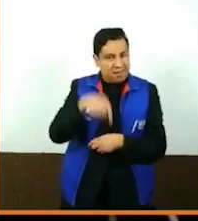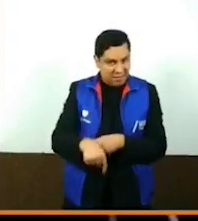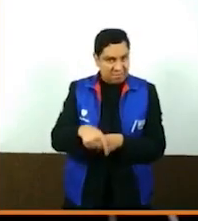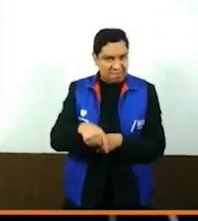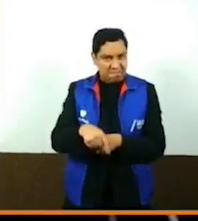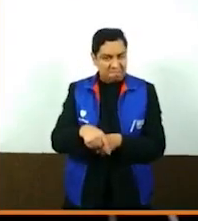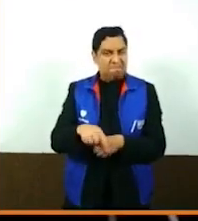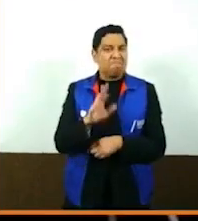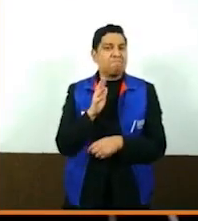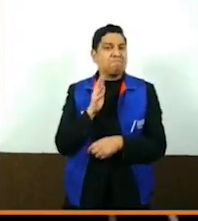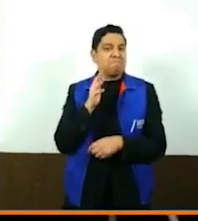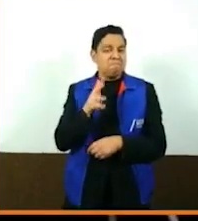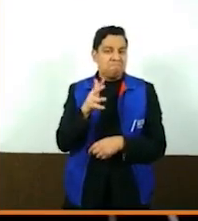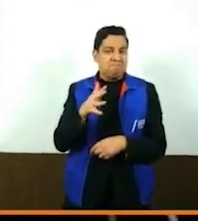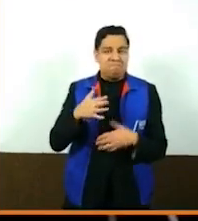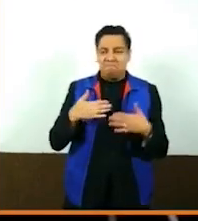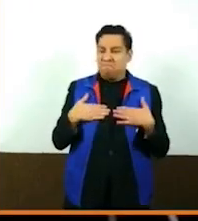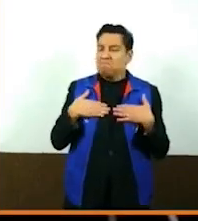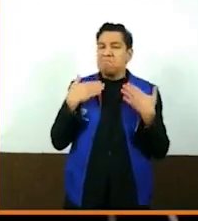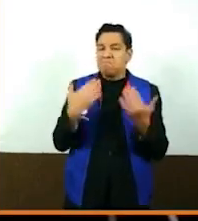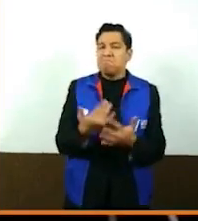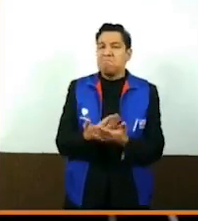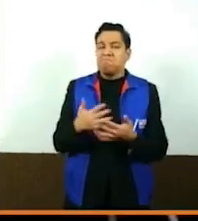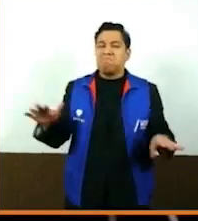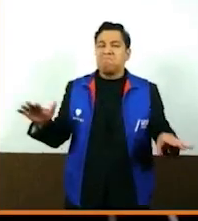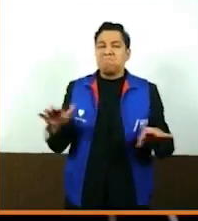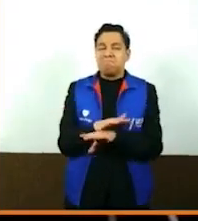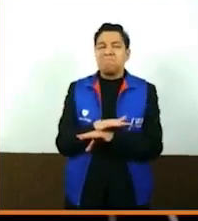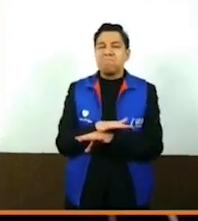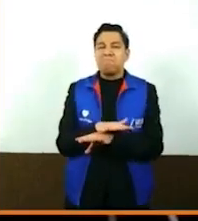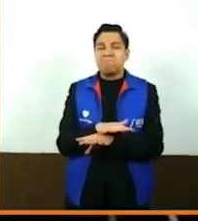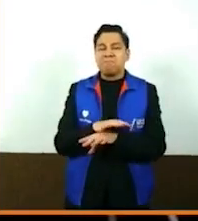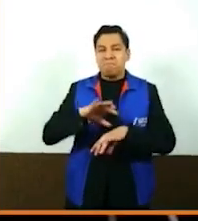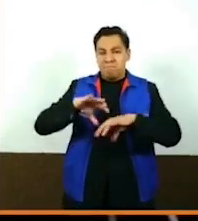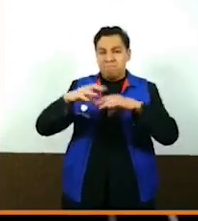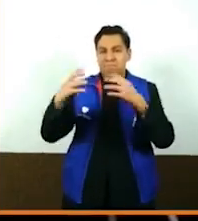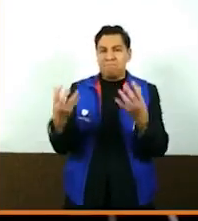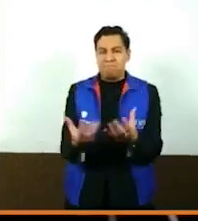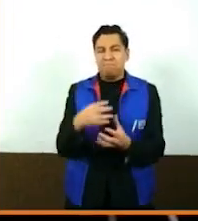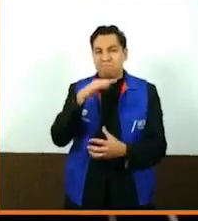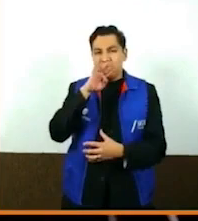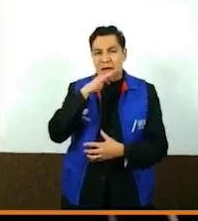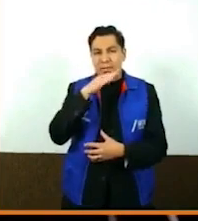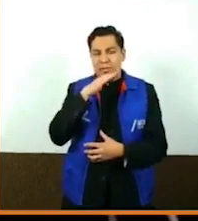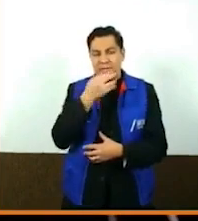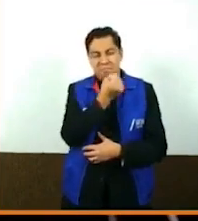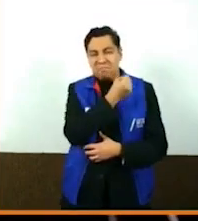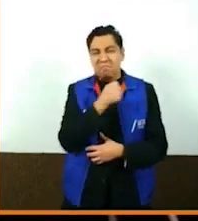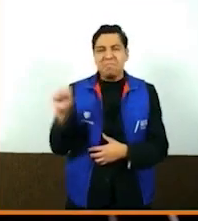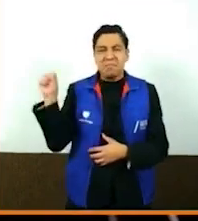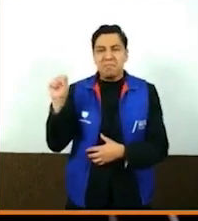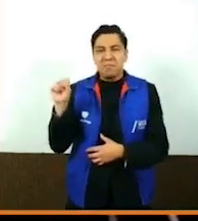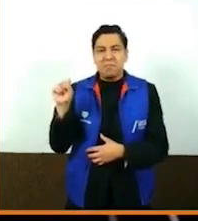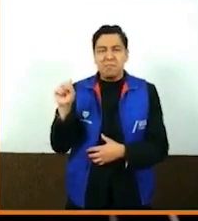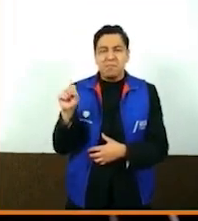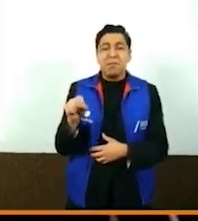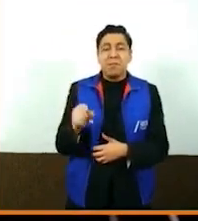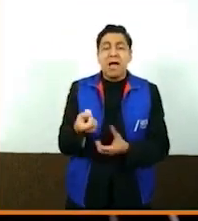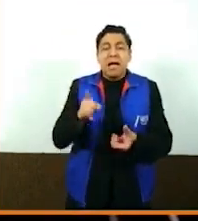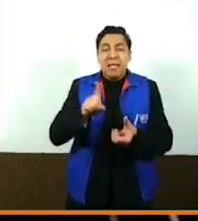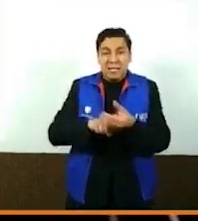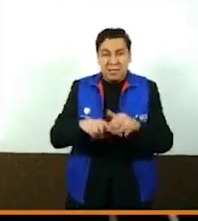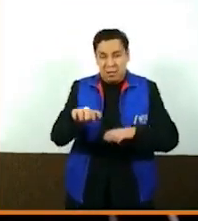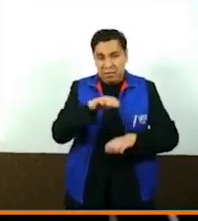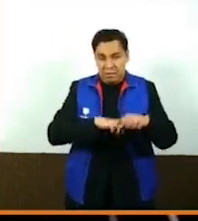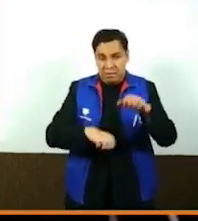a cambiar la manera de producir en el planeta. Entonces, cuando me preguntas, oye, ¿cómo le haces con los empleados?